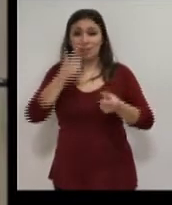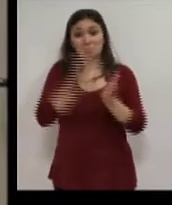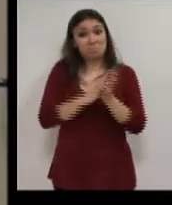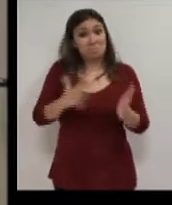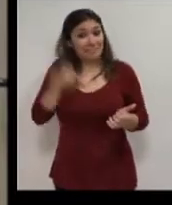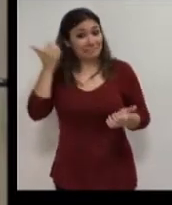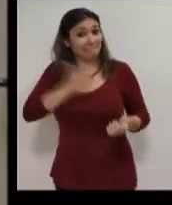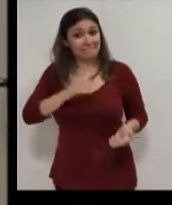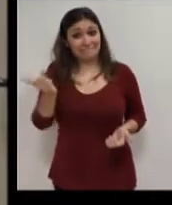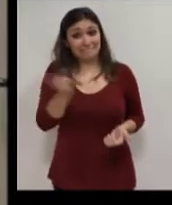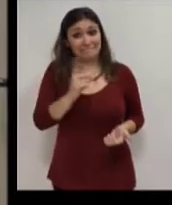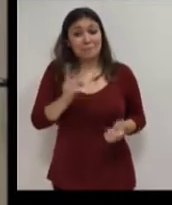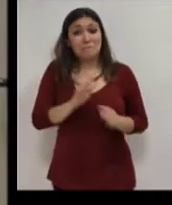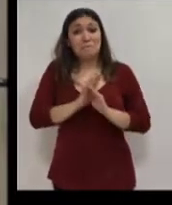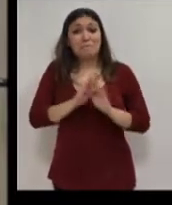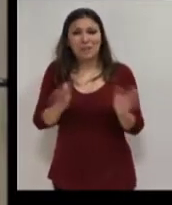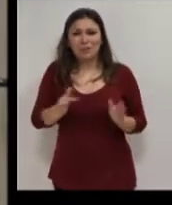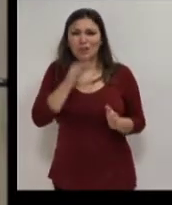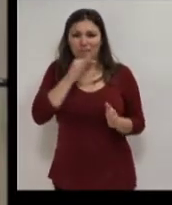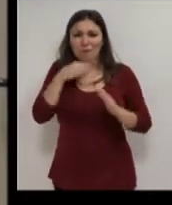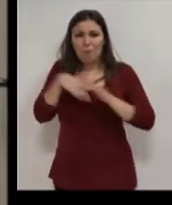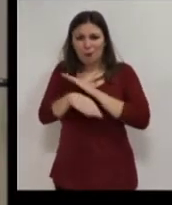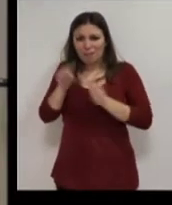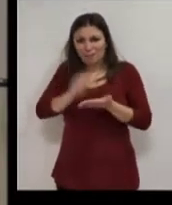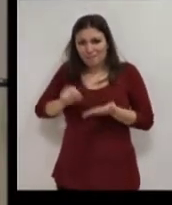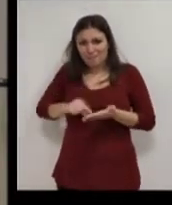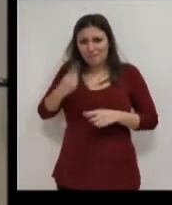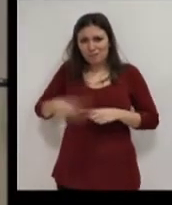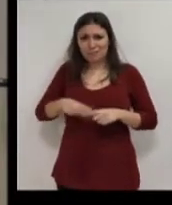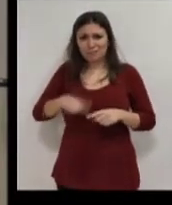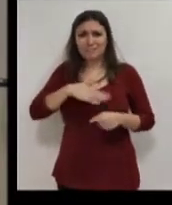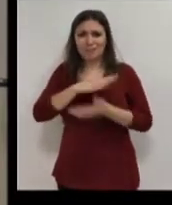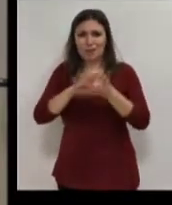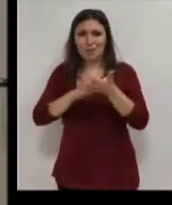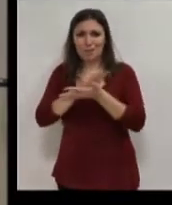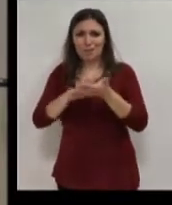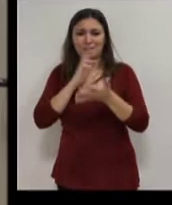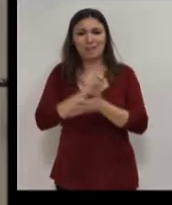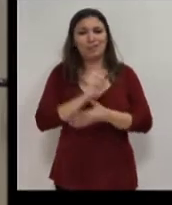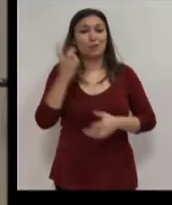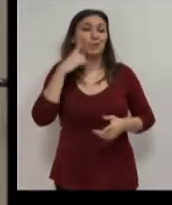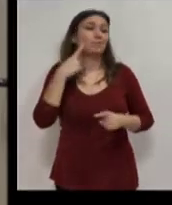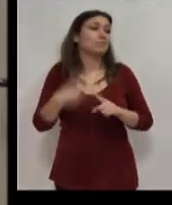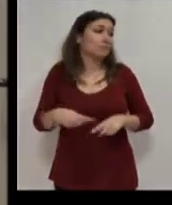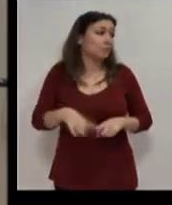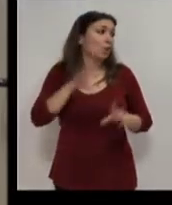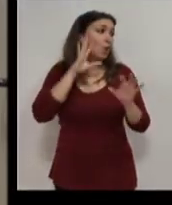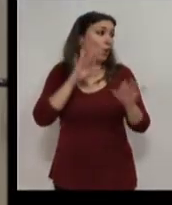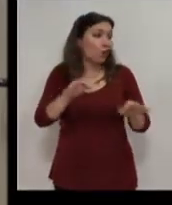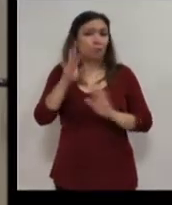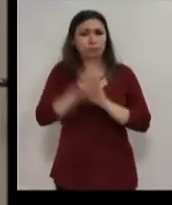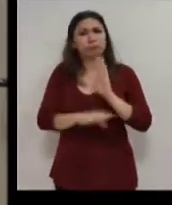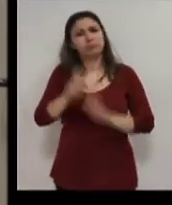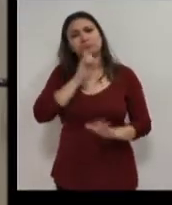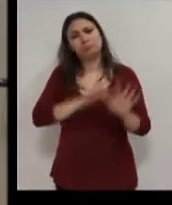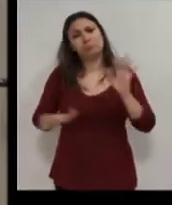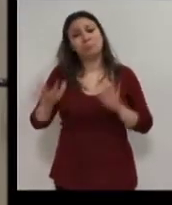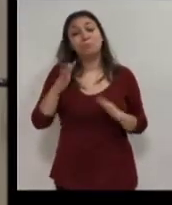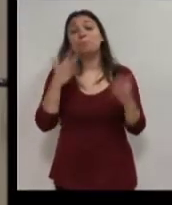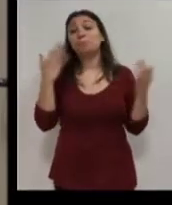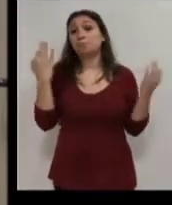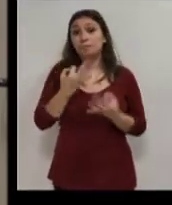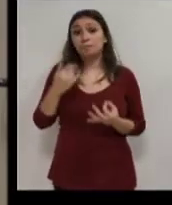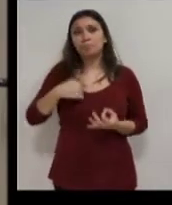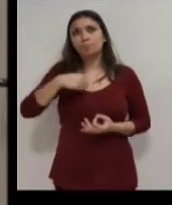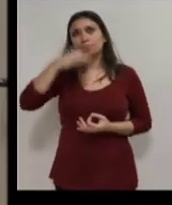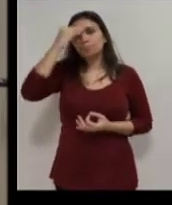se va desarrollando todo. Bueno, no me quiero extender mucho más, pero todavía tengo alguna cosilla más que quería comentar. En otros casos, evidentemente, se